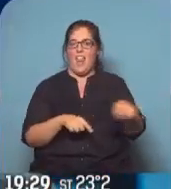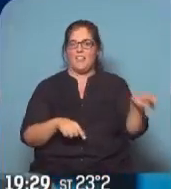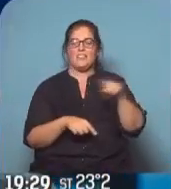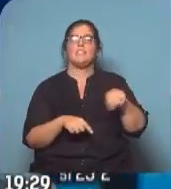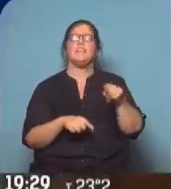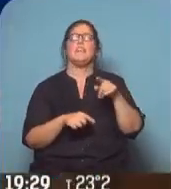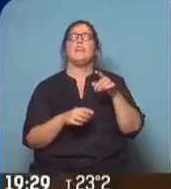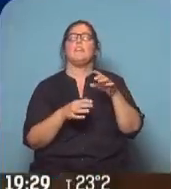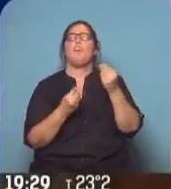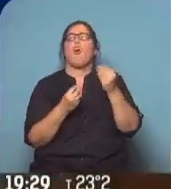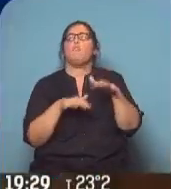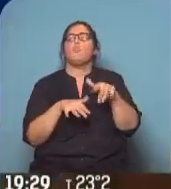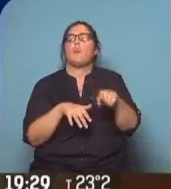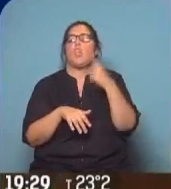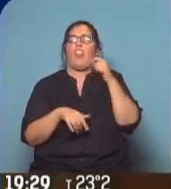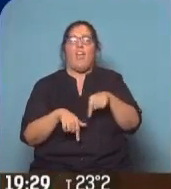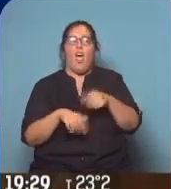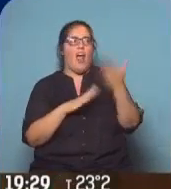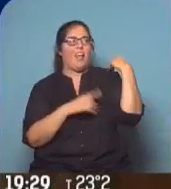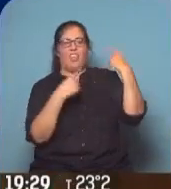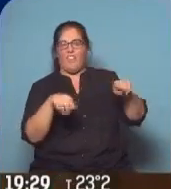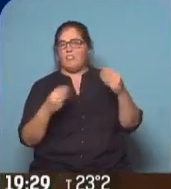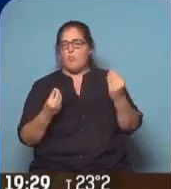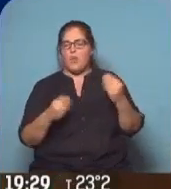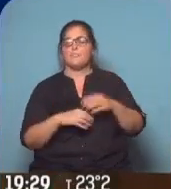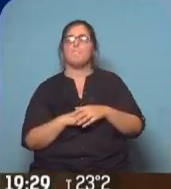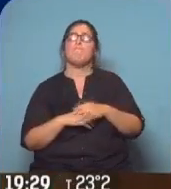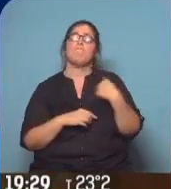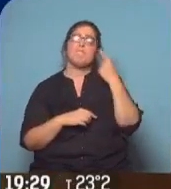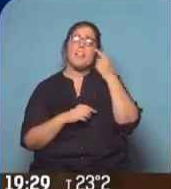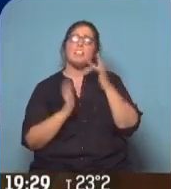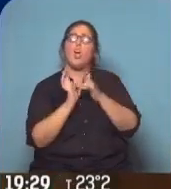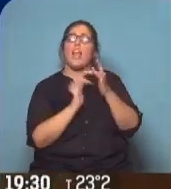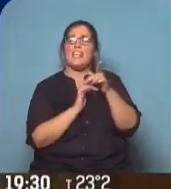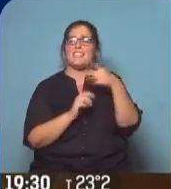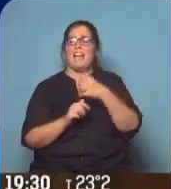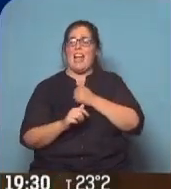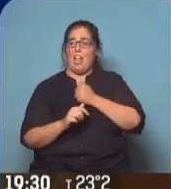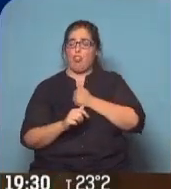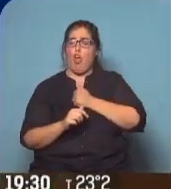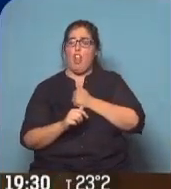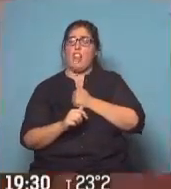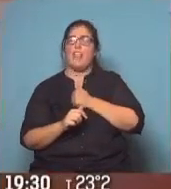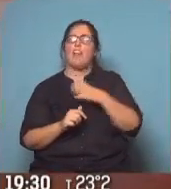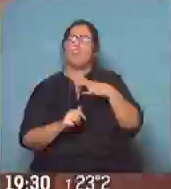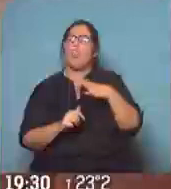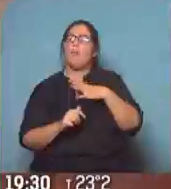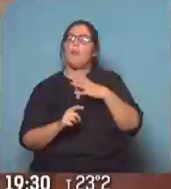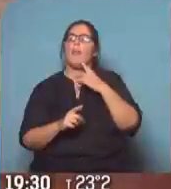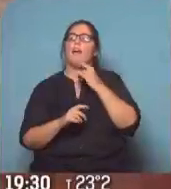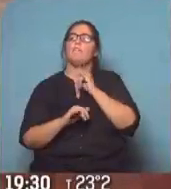pascuas bueno yo creo que la iglesia católica siempre seguimos como anunciando